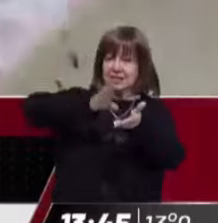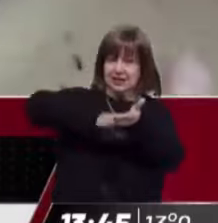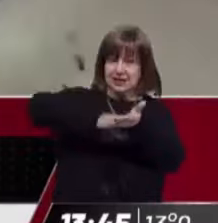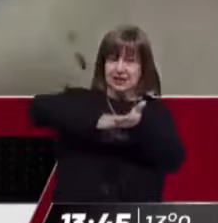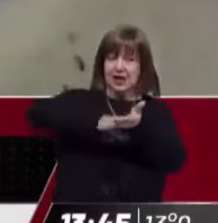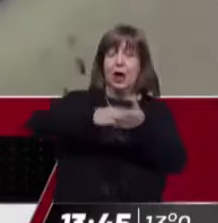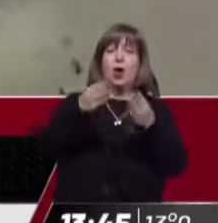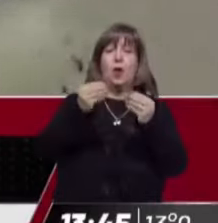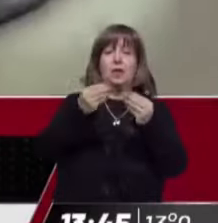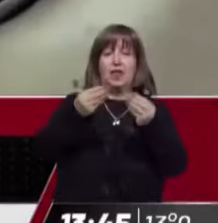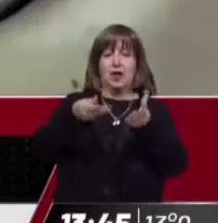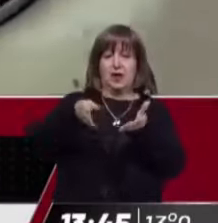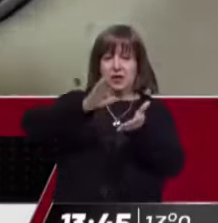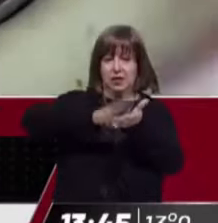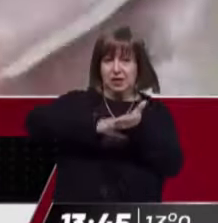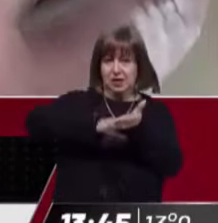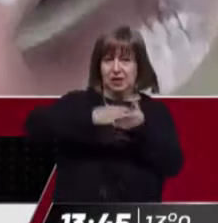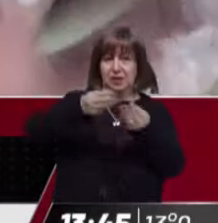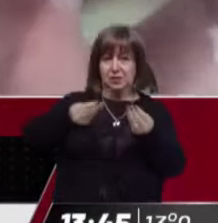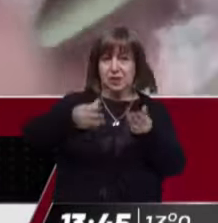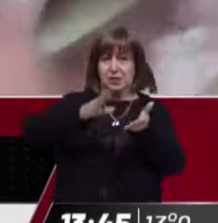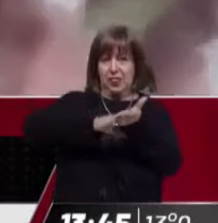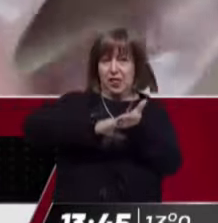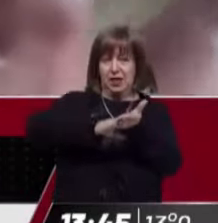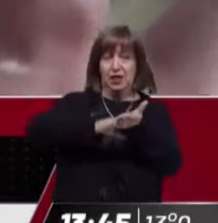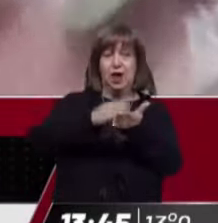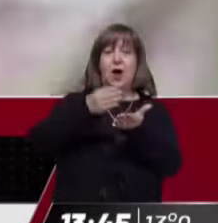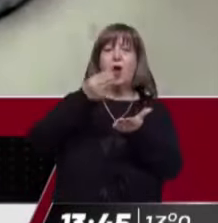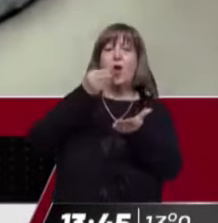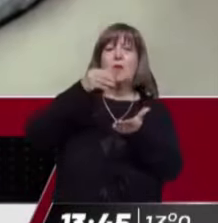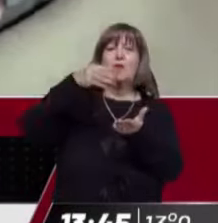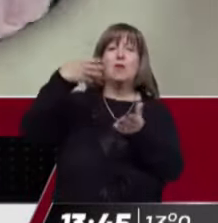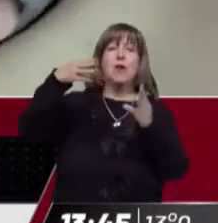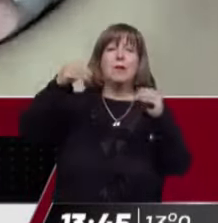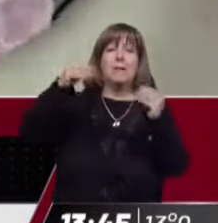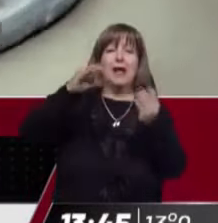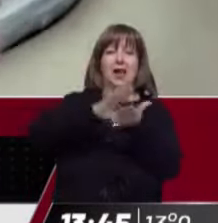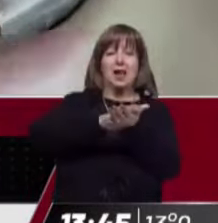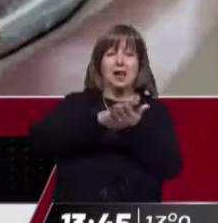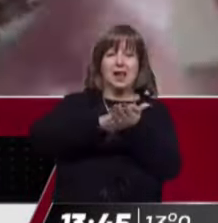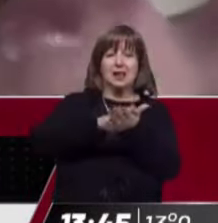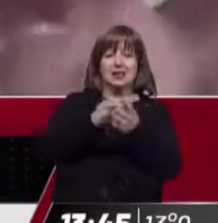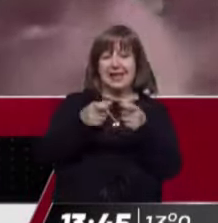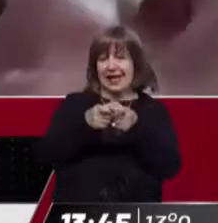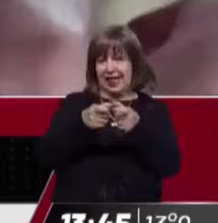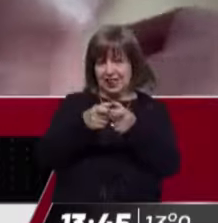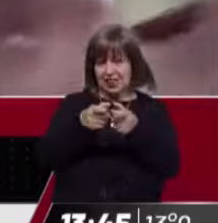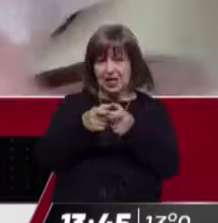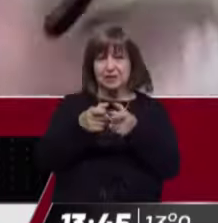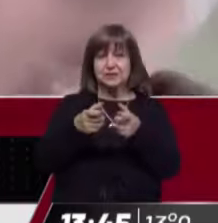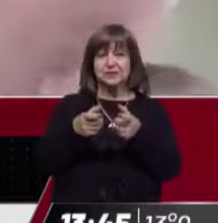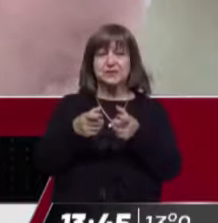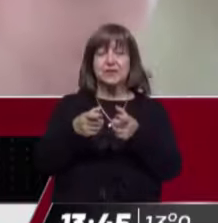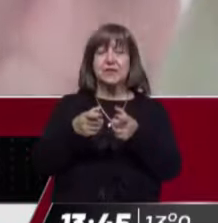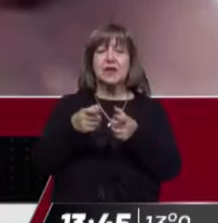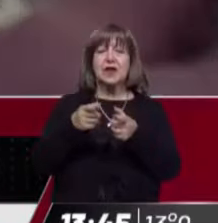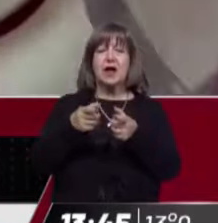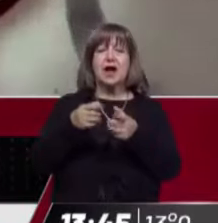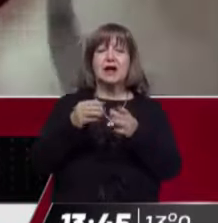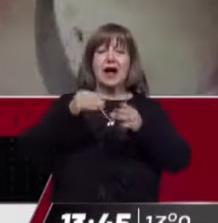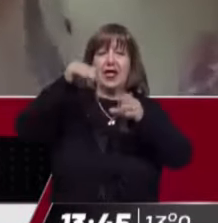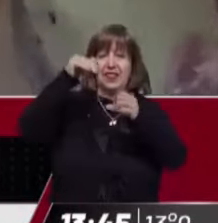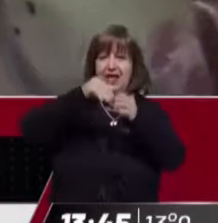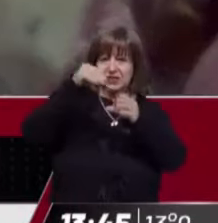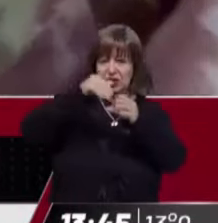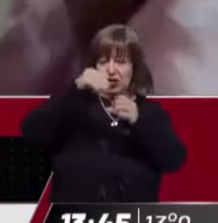Tiene que estar húmeda. Acá estamos con el trapito húmedo. Ah, los tenés húmedos. Son chiquititos, sí. Bien. Son bastante chiquititos. Acá se les agrega un relleno que